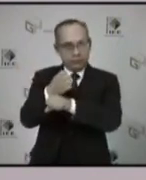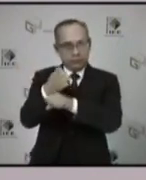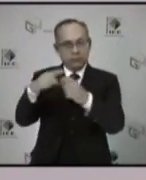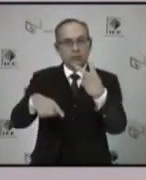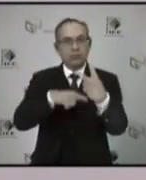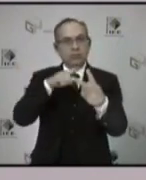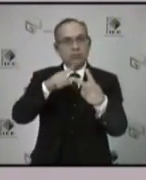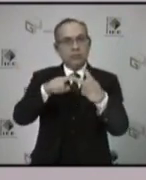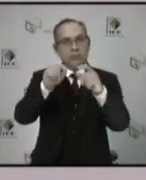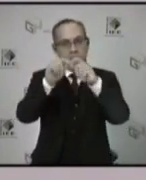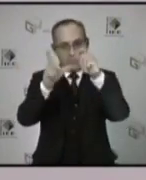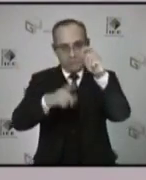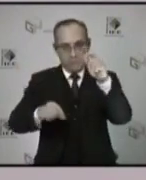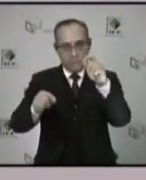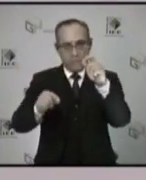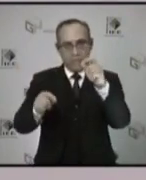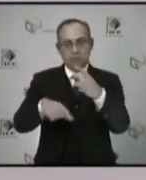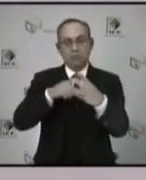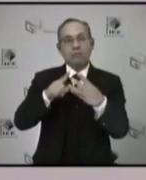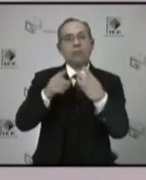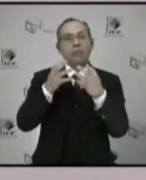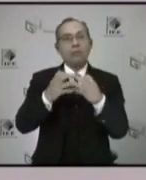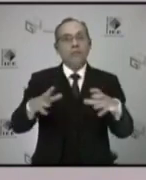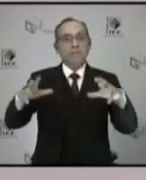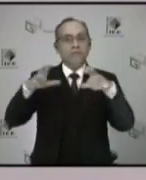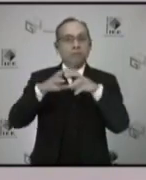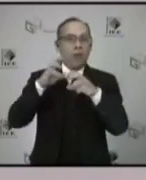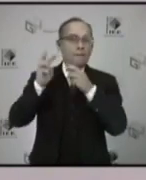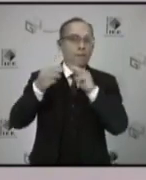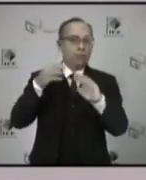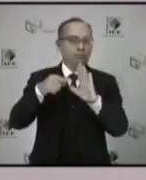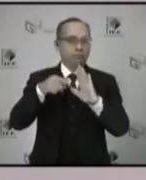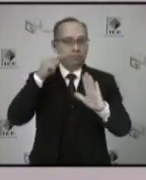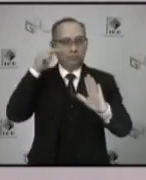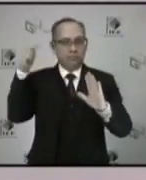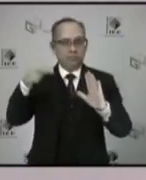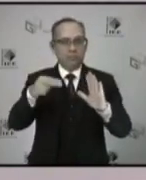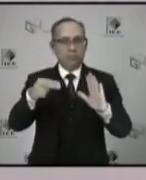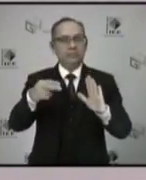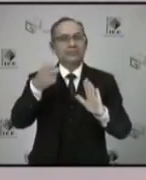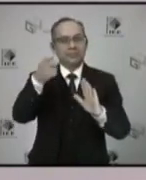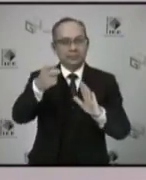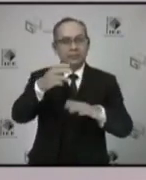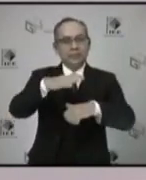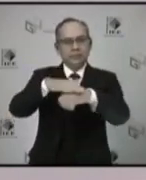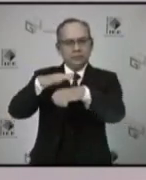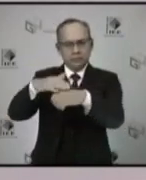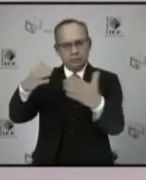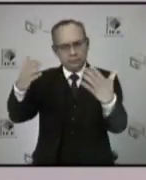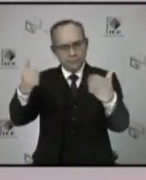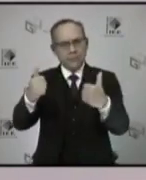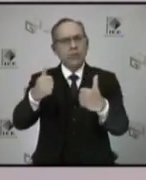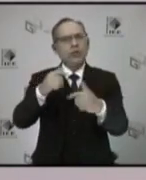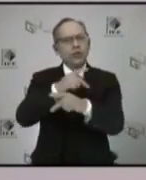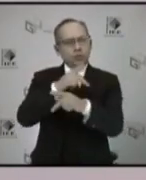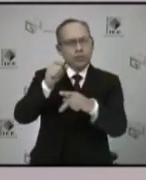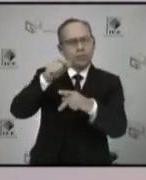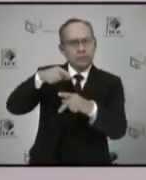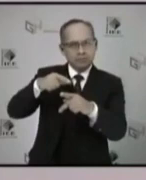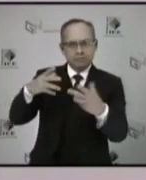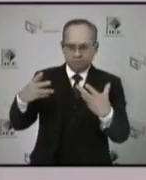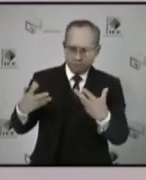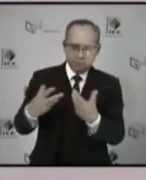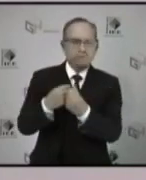mundo. Hoy estoy aquí para que juntas y juntos impulsemos la agenda